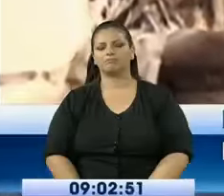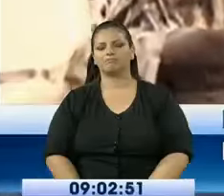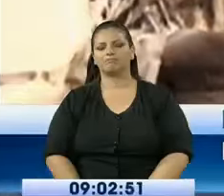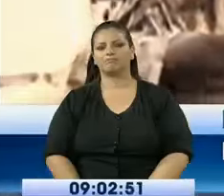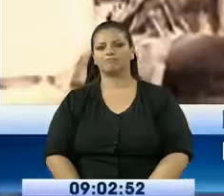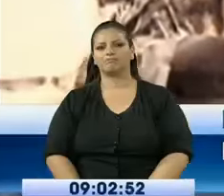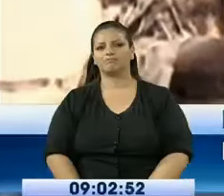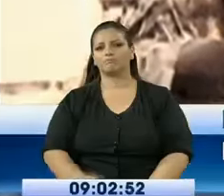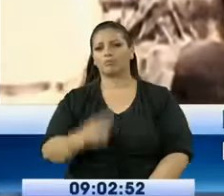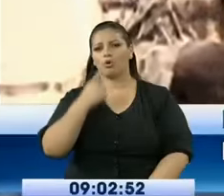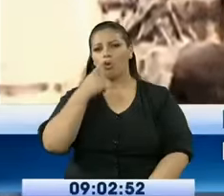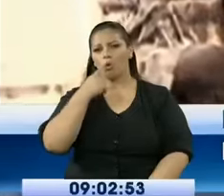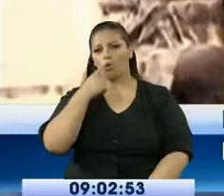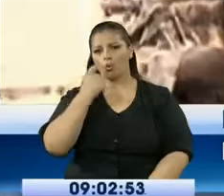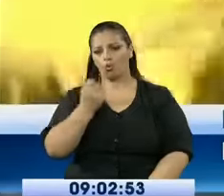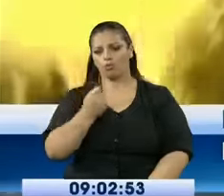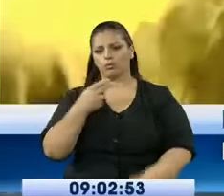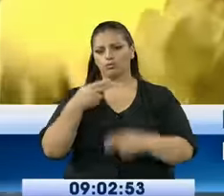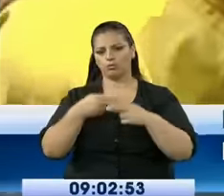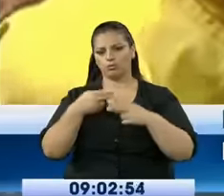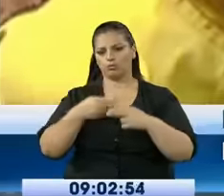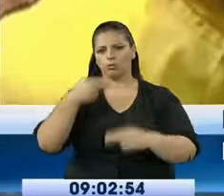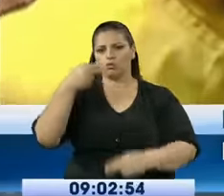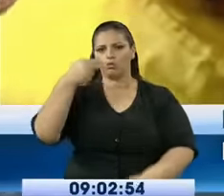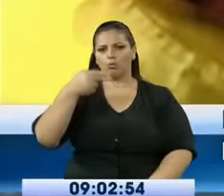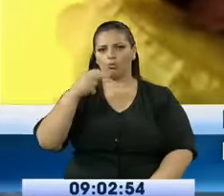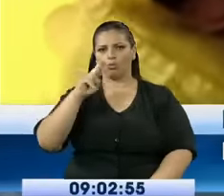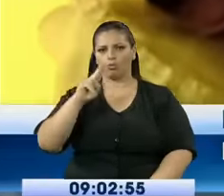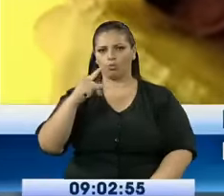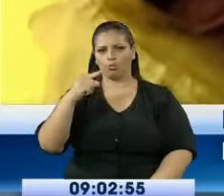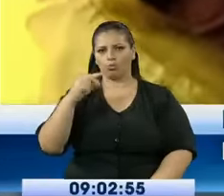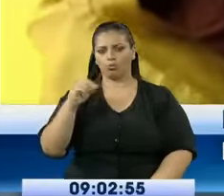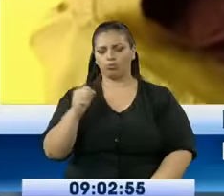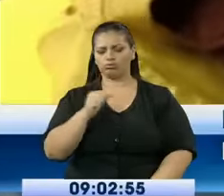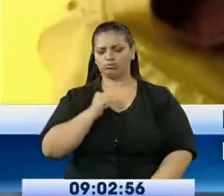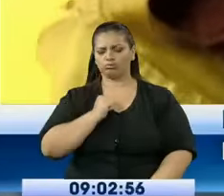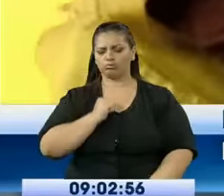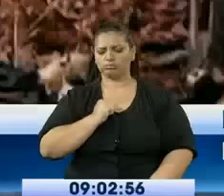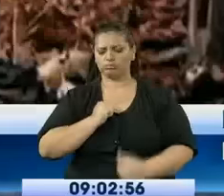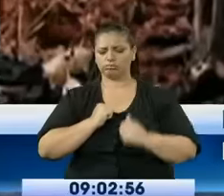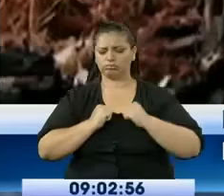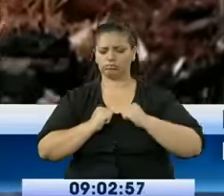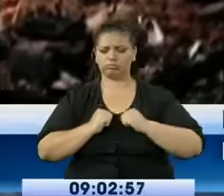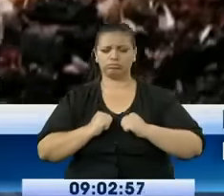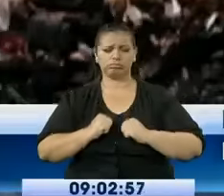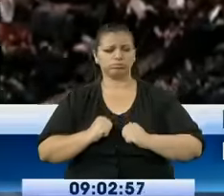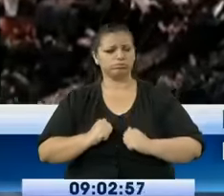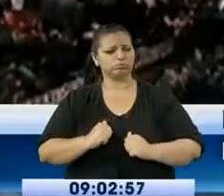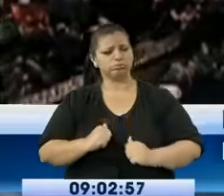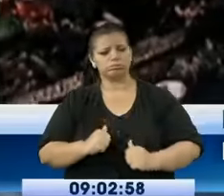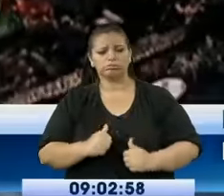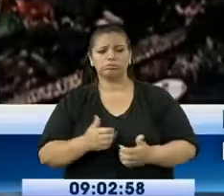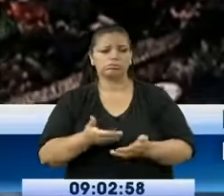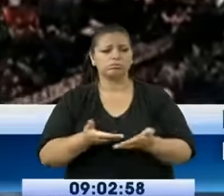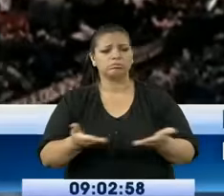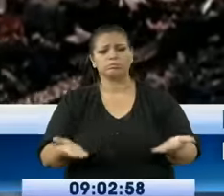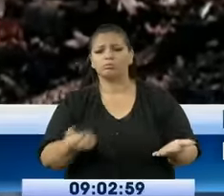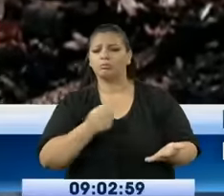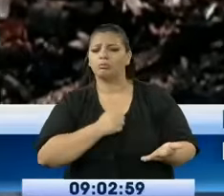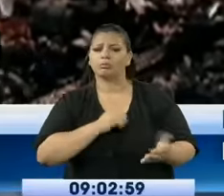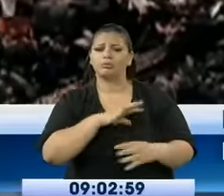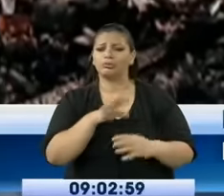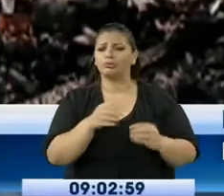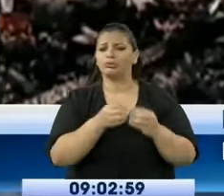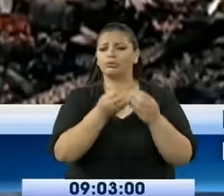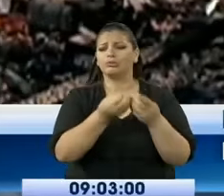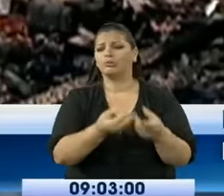Totalmente desconcertado, Huguito, como le dicen de cariño, observaba todo lo que perdió. Cuenta que de un momento a